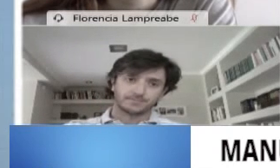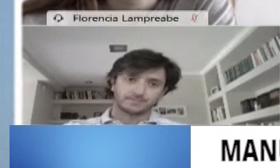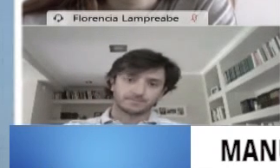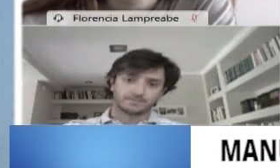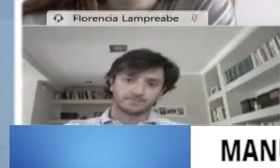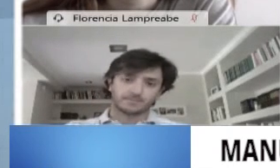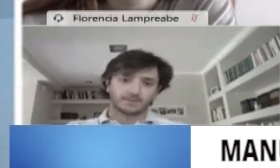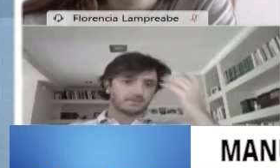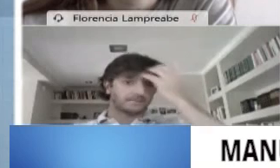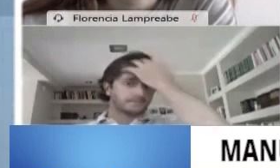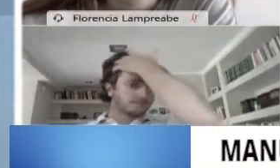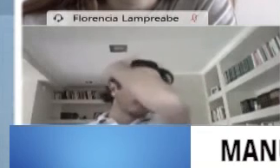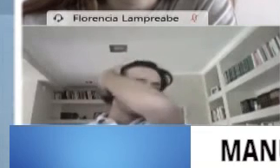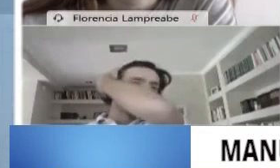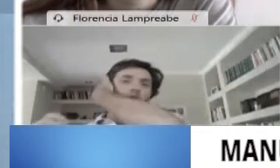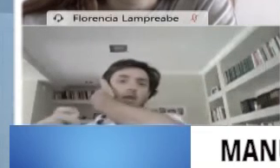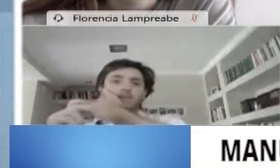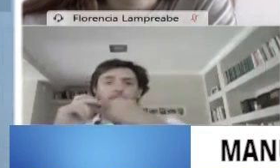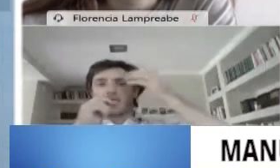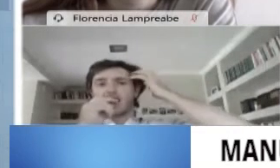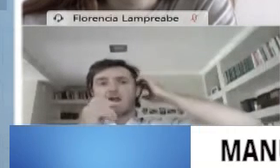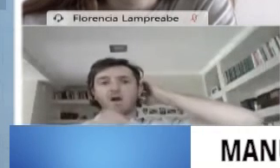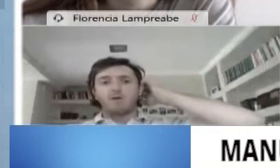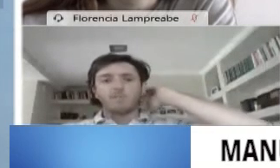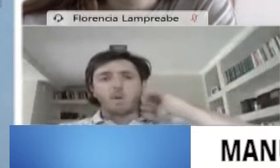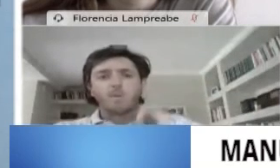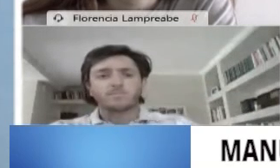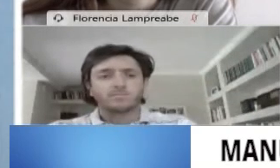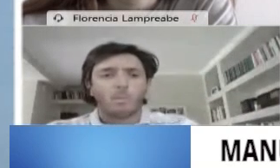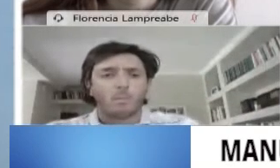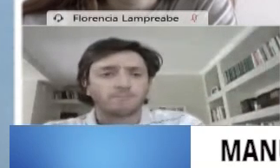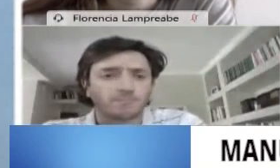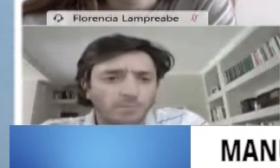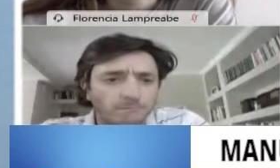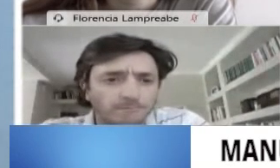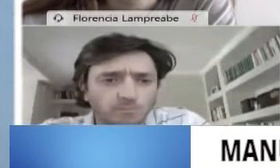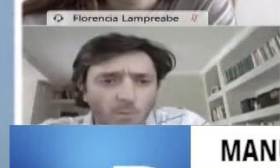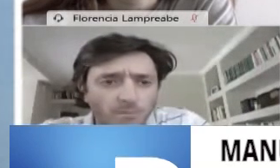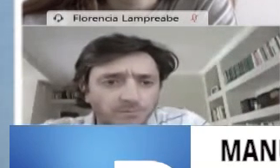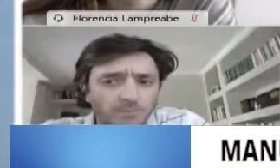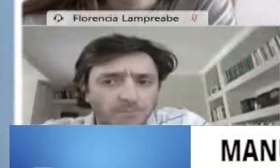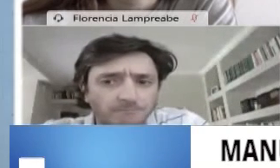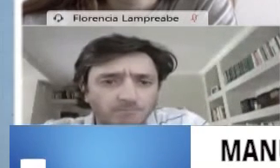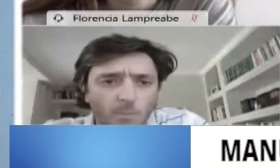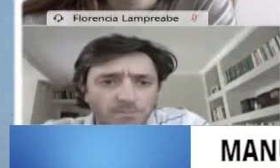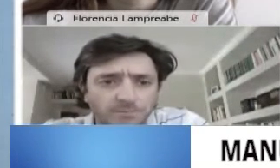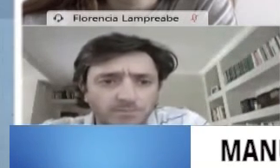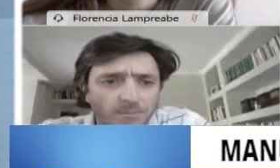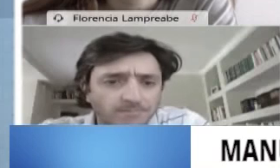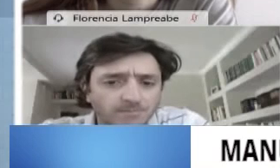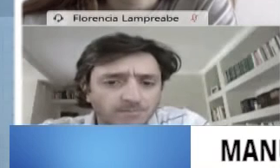mujer. Y en ese marco, agradecer la lucha de las mujeres argentinas que están a favor de conseguir este